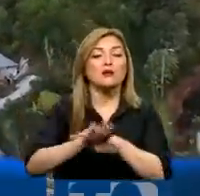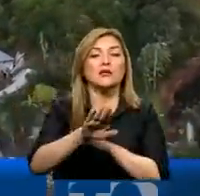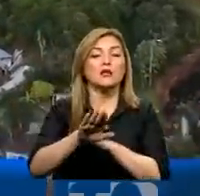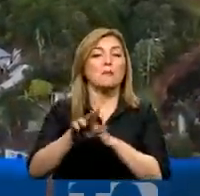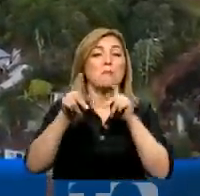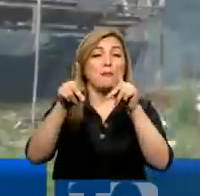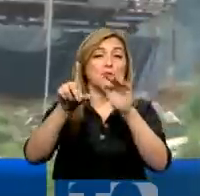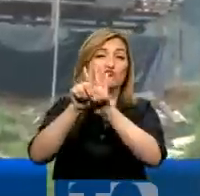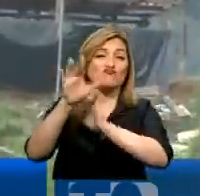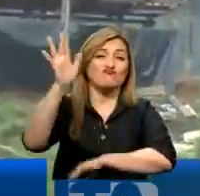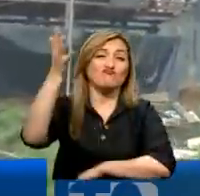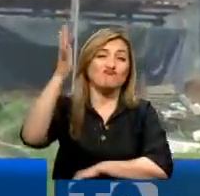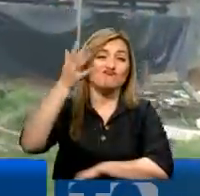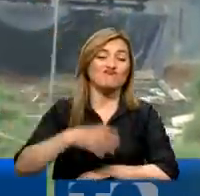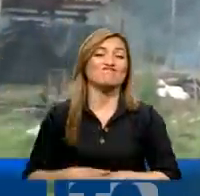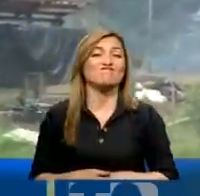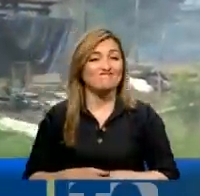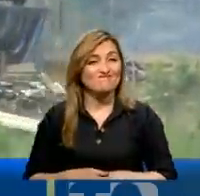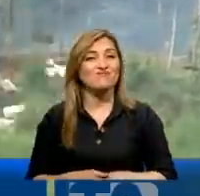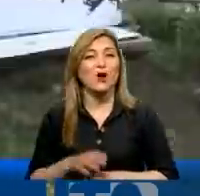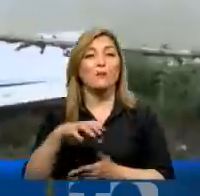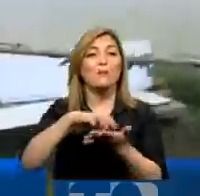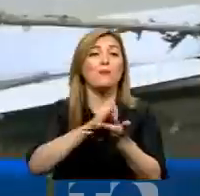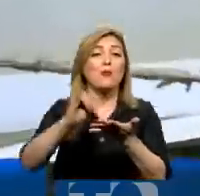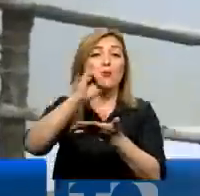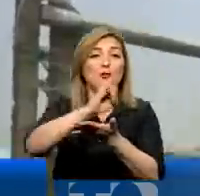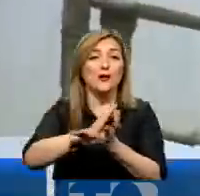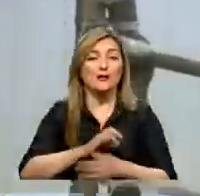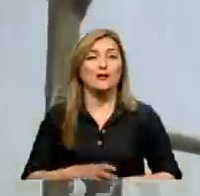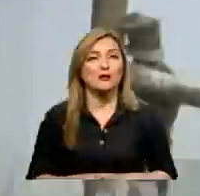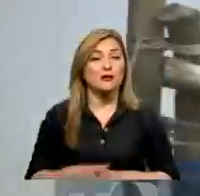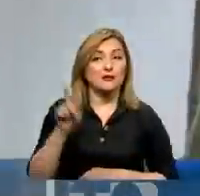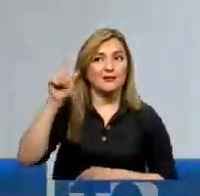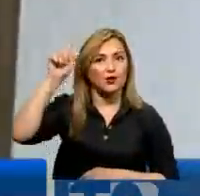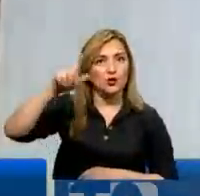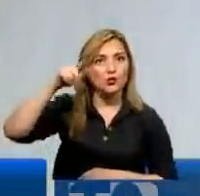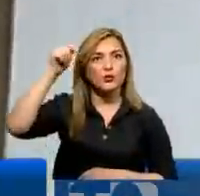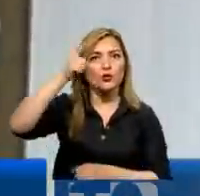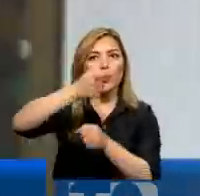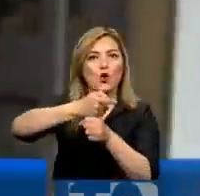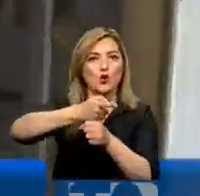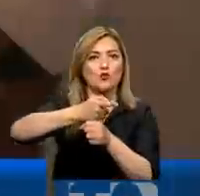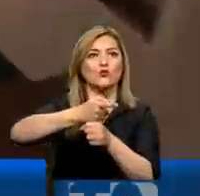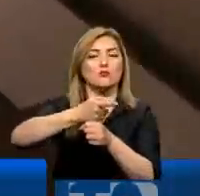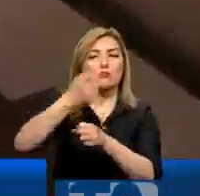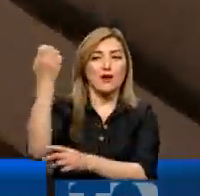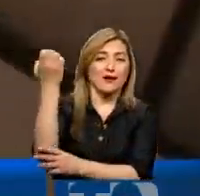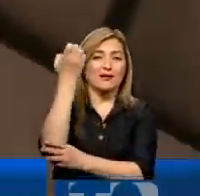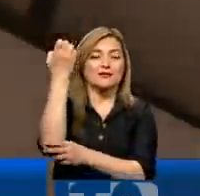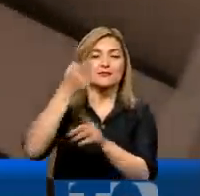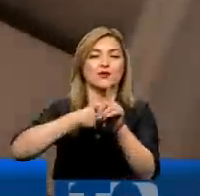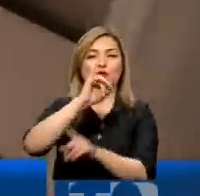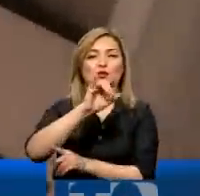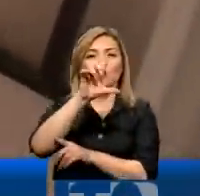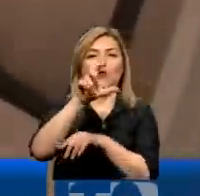la parroquia La Merced del cantón Urcuquí en Imbabura. El gobierno tuvo que emitir un decreto de excepción en julio